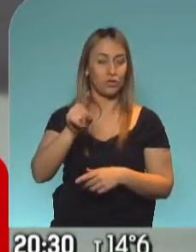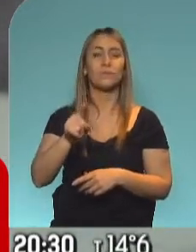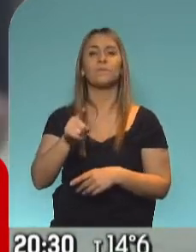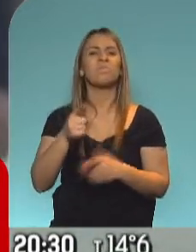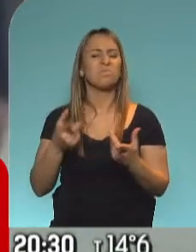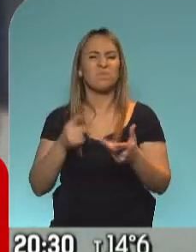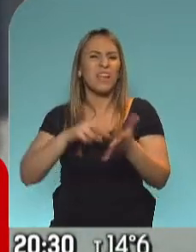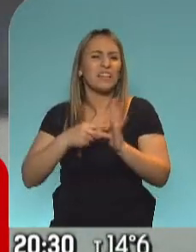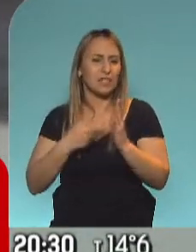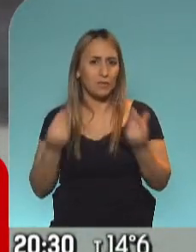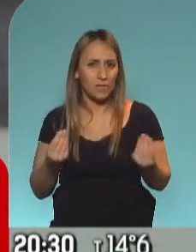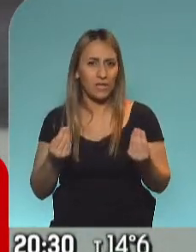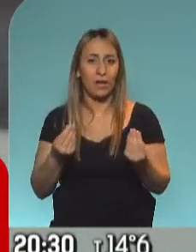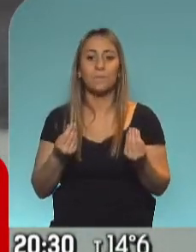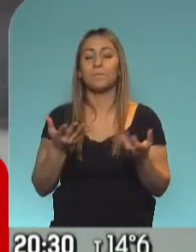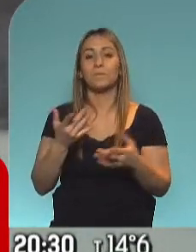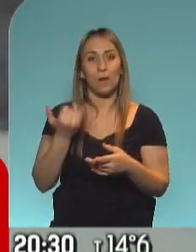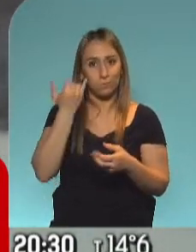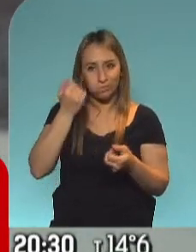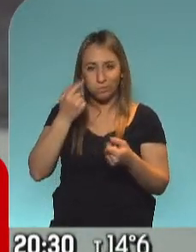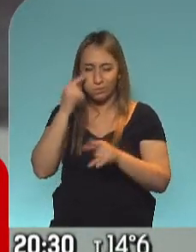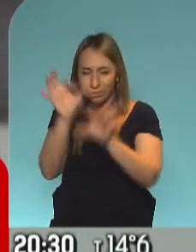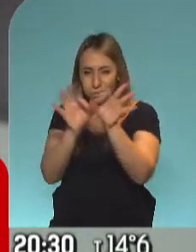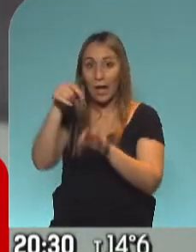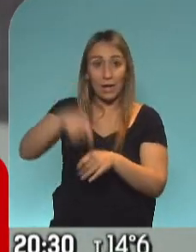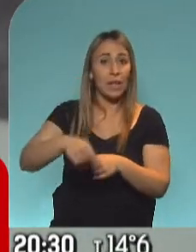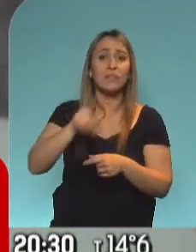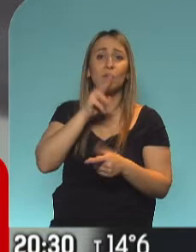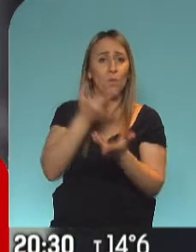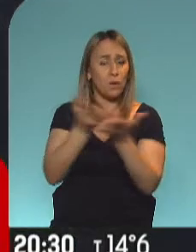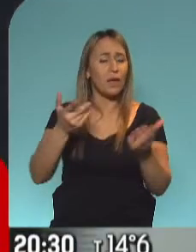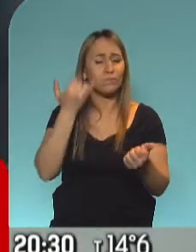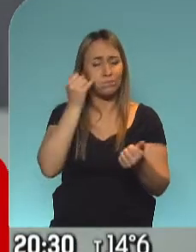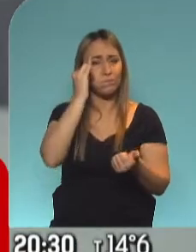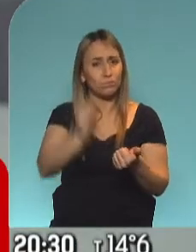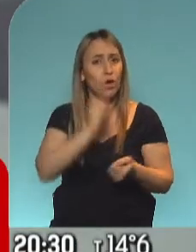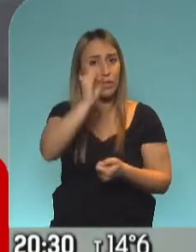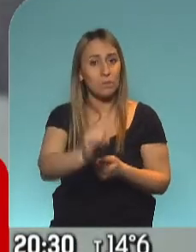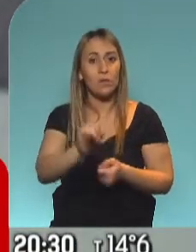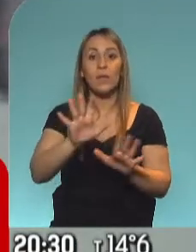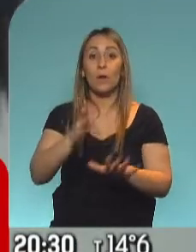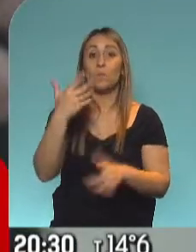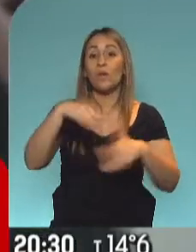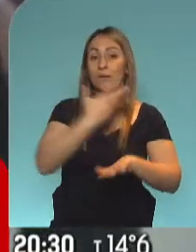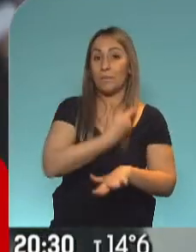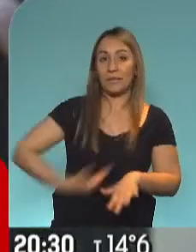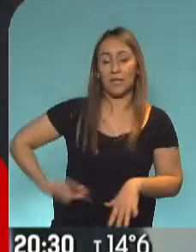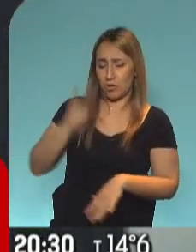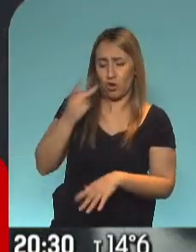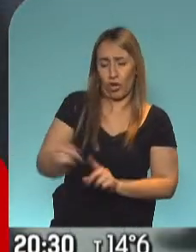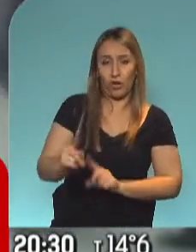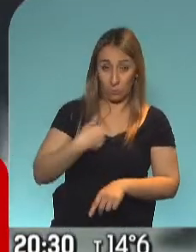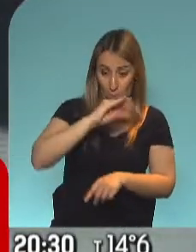a la posibilidad, y esto lo venimos siguiendo aquí por la televisión pública, de que el presidente no reconozca ese resultado, que haya una